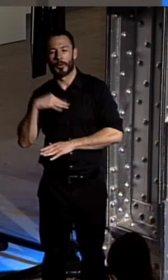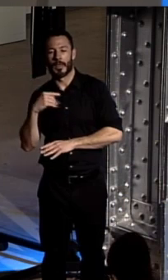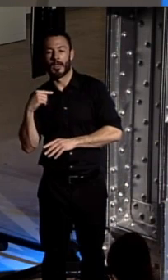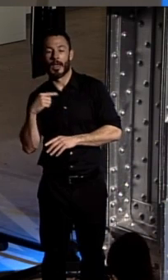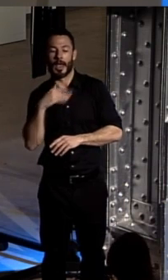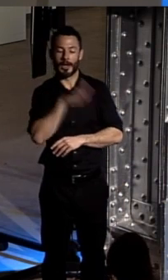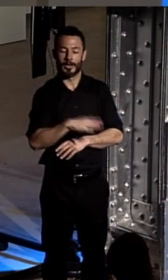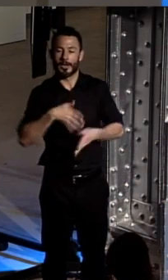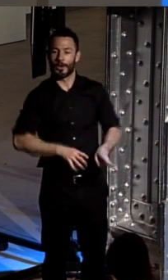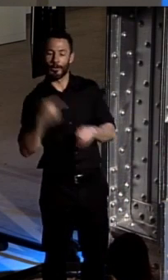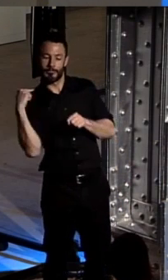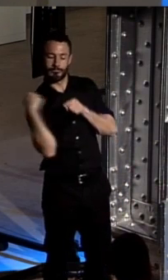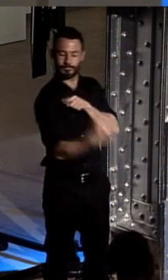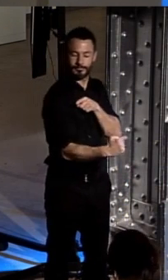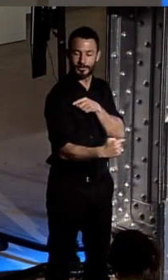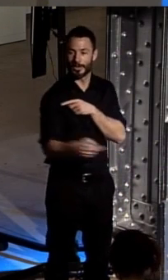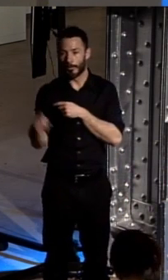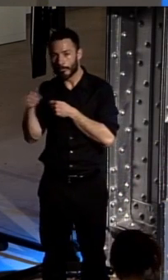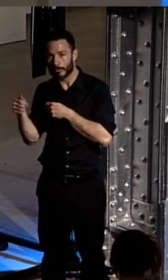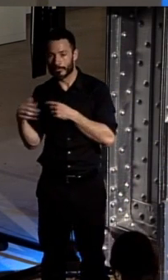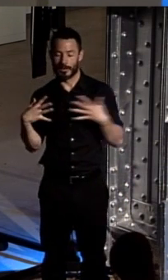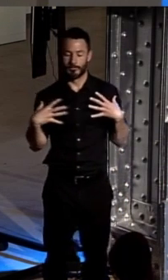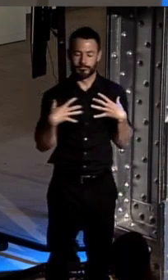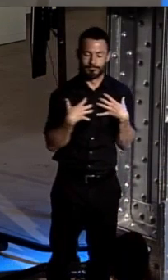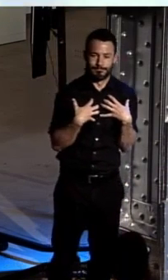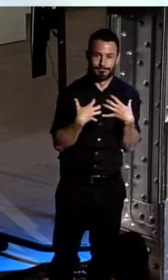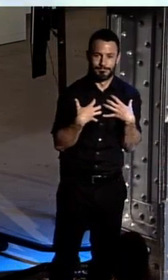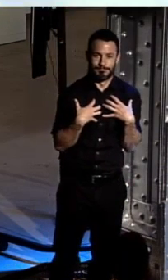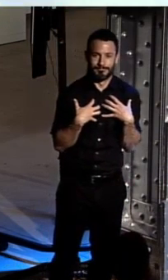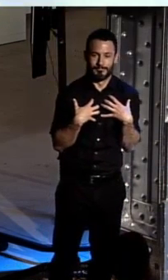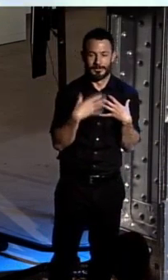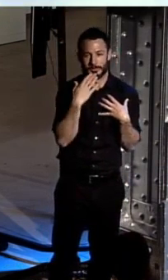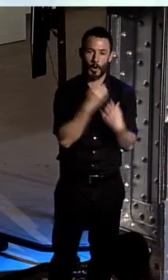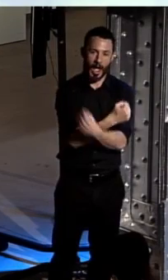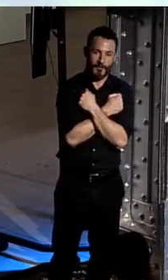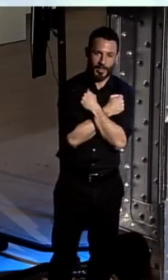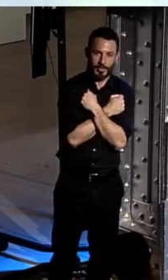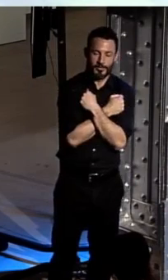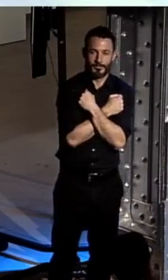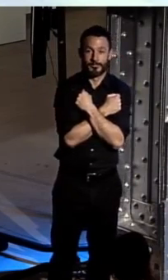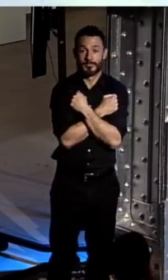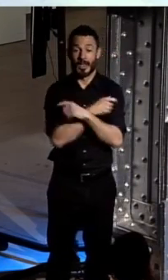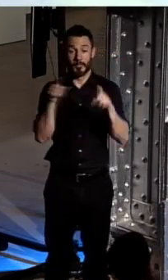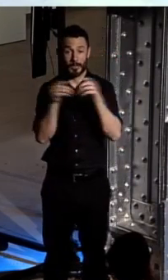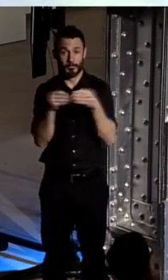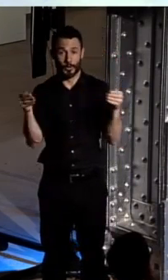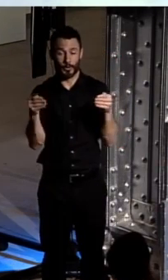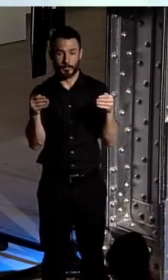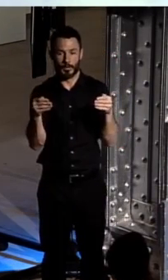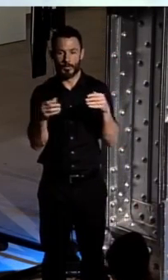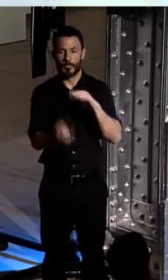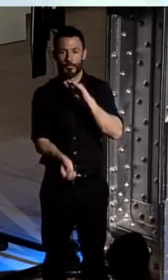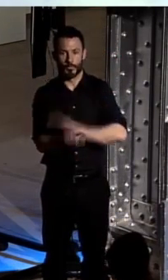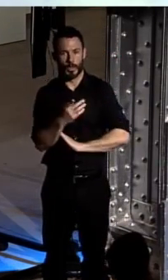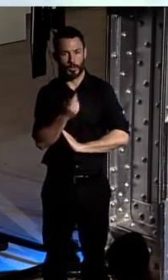Entonces aprietas a un botón y el niño siente un abrazo. Este es un ejemplo de una startup donde uno de los fundadores es español,